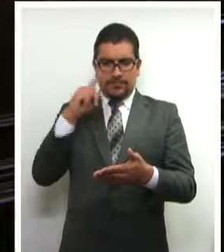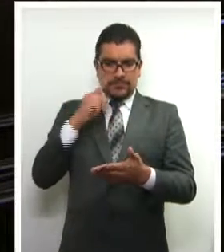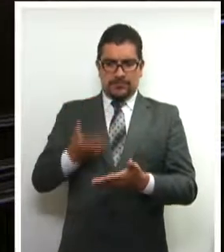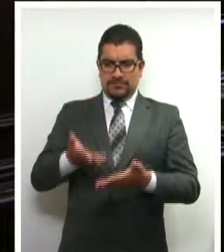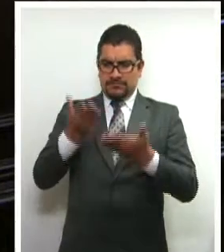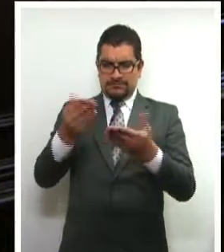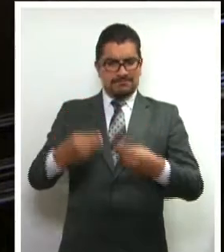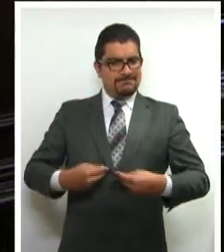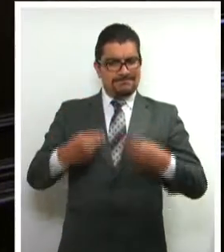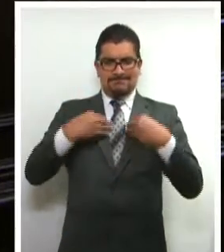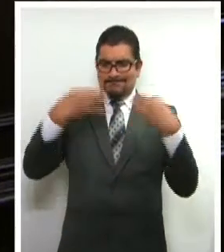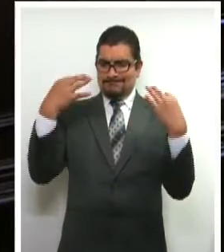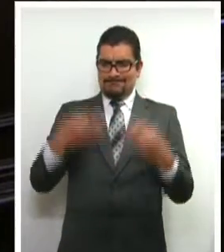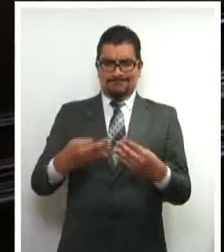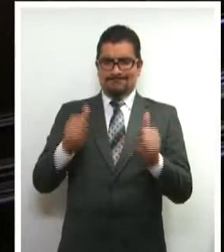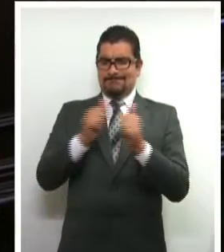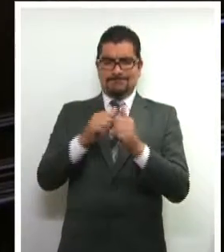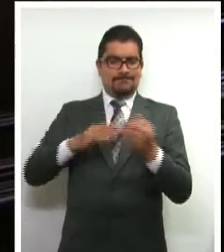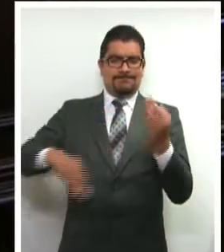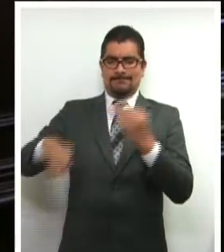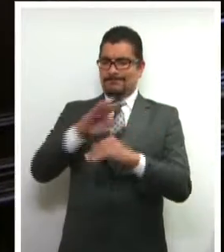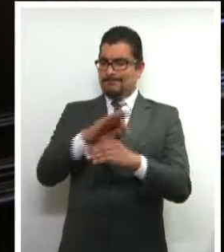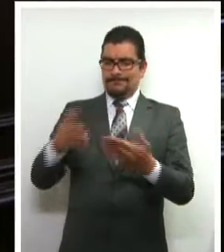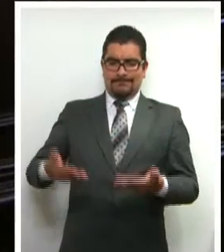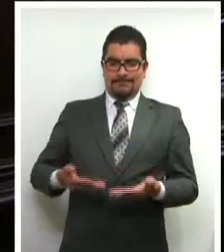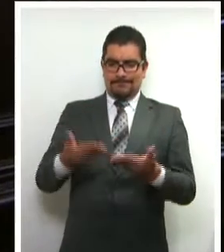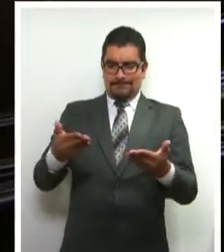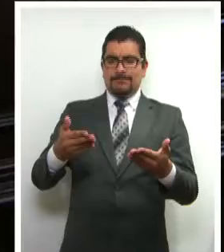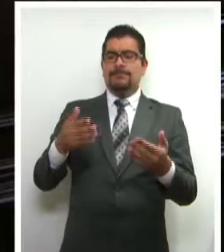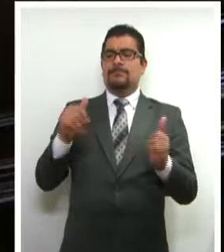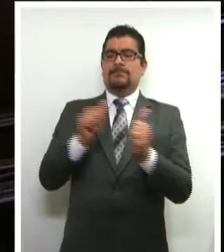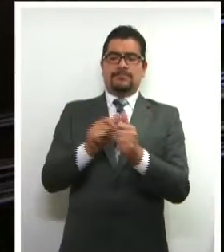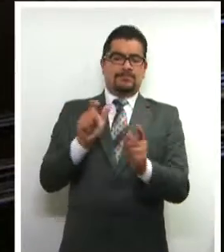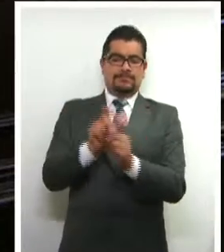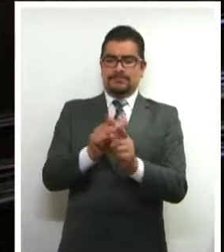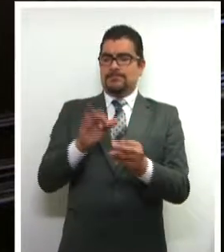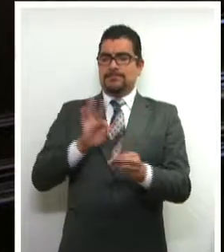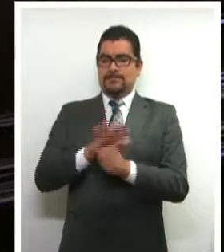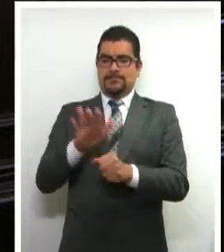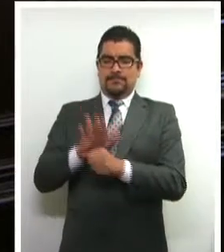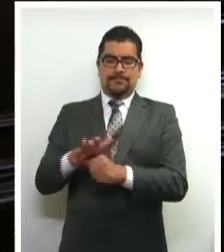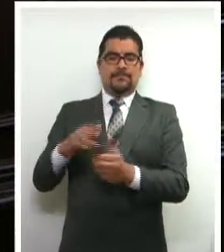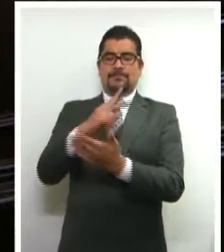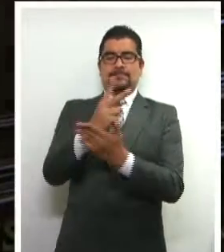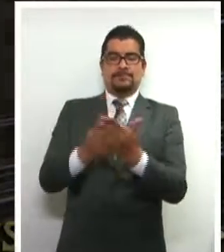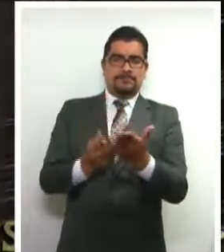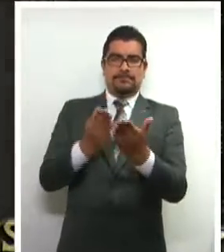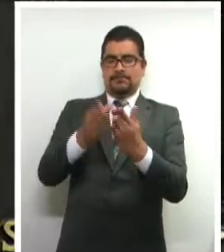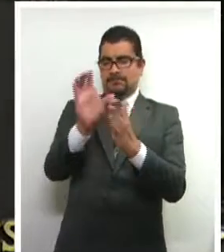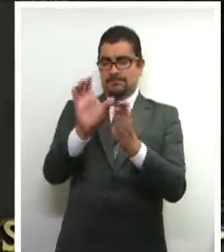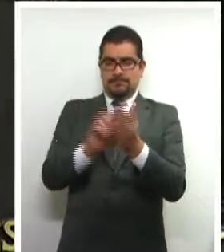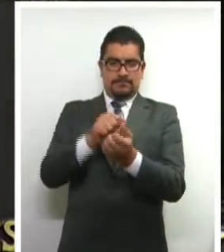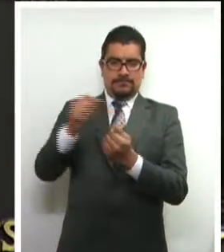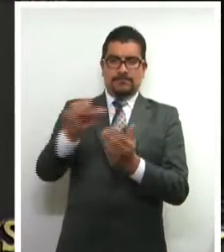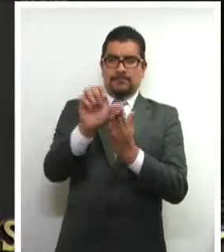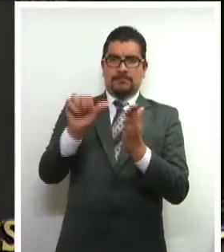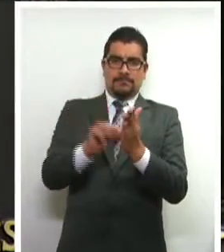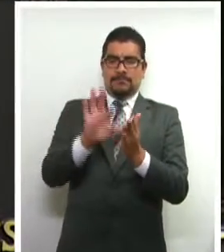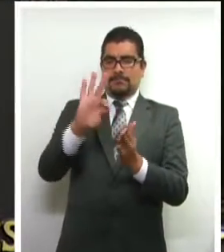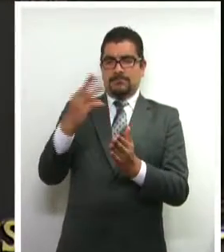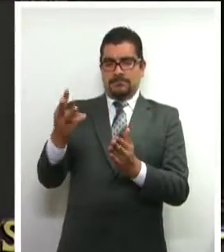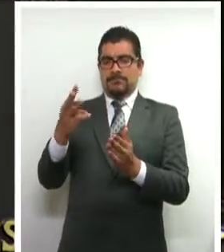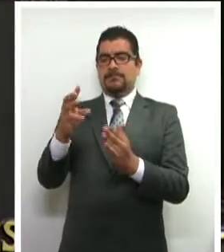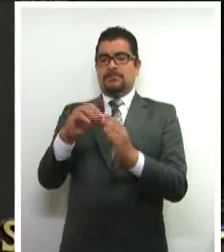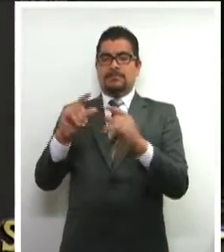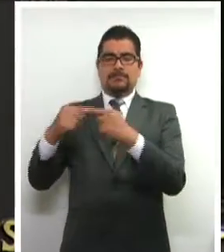vida con calidad en todas y cada una de sus esferas. Y en ese tema de seguridad, tal y como contempla el proyecto de Constitución, en el artículo 43,